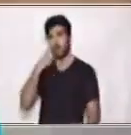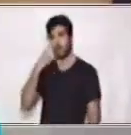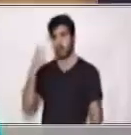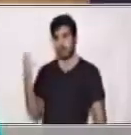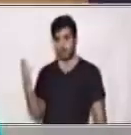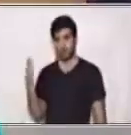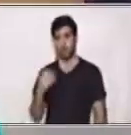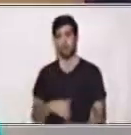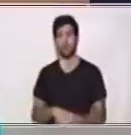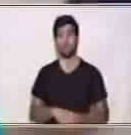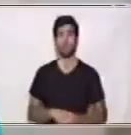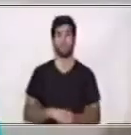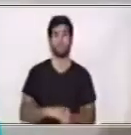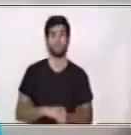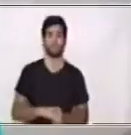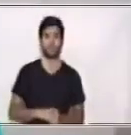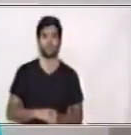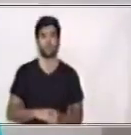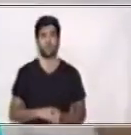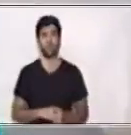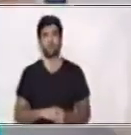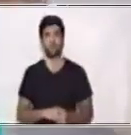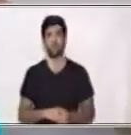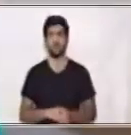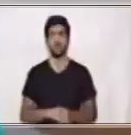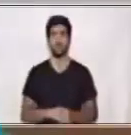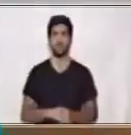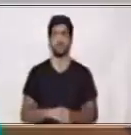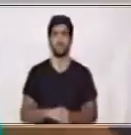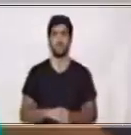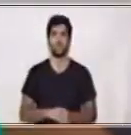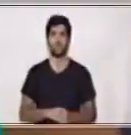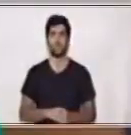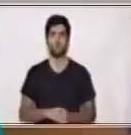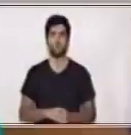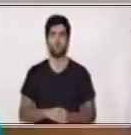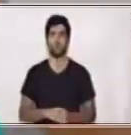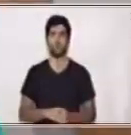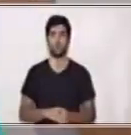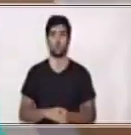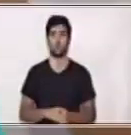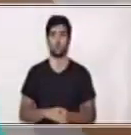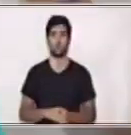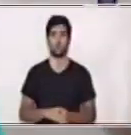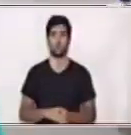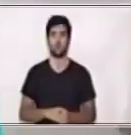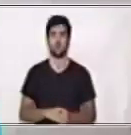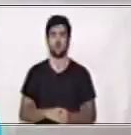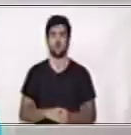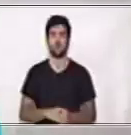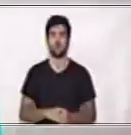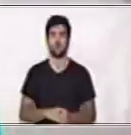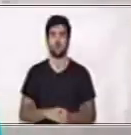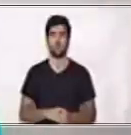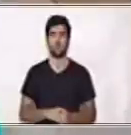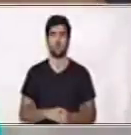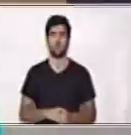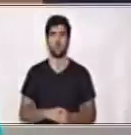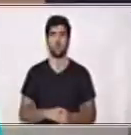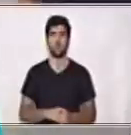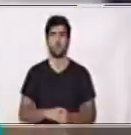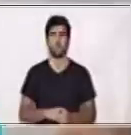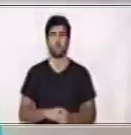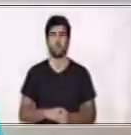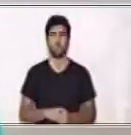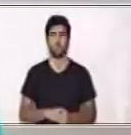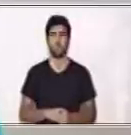son cantidades donde tenemos una incógnita. Ahora vamos a trasladar este, este y este al otro lado